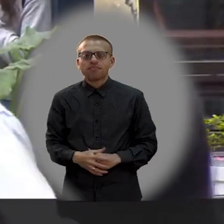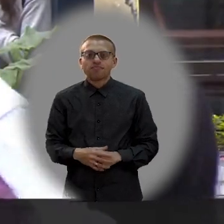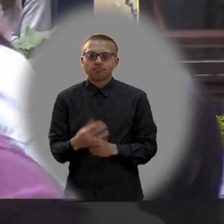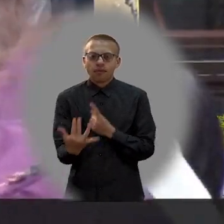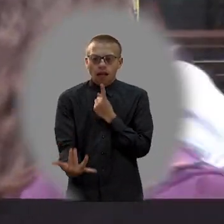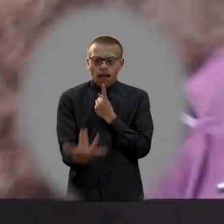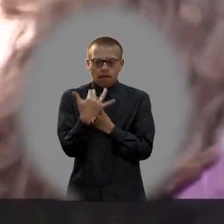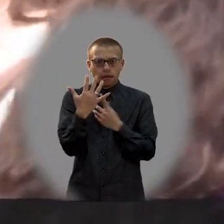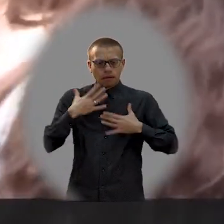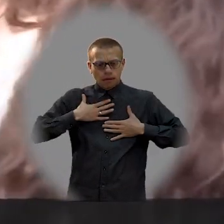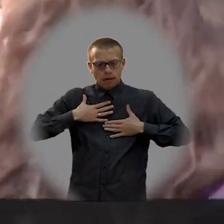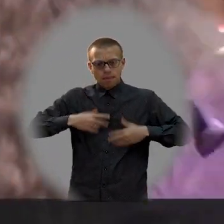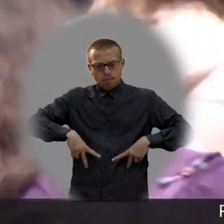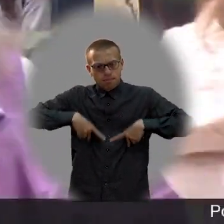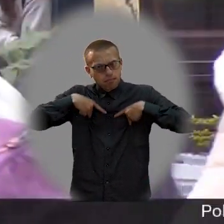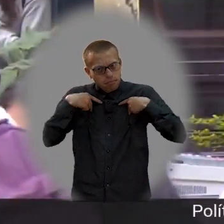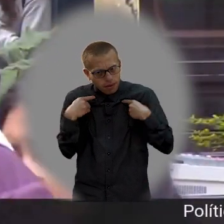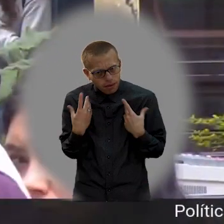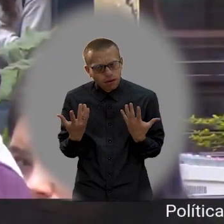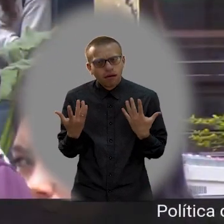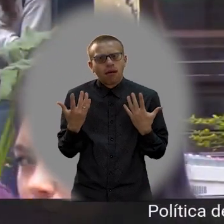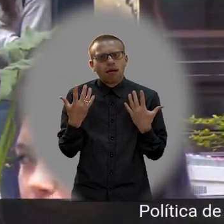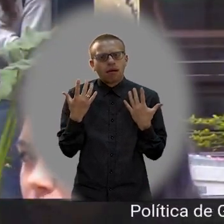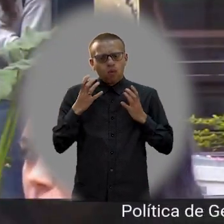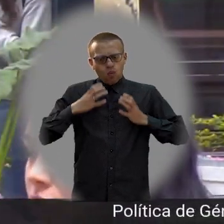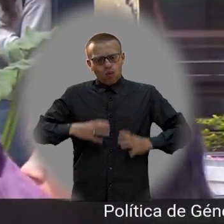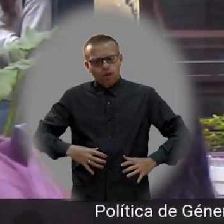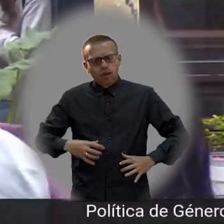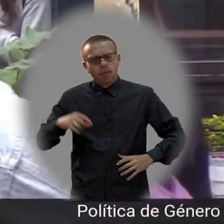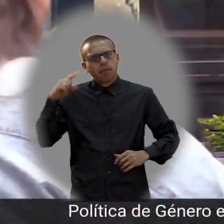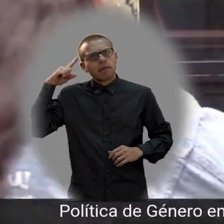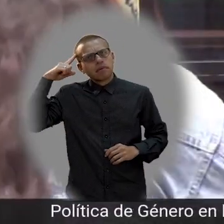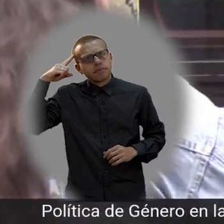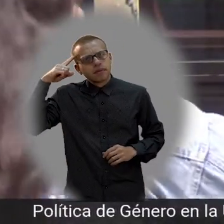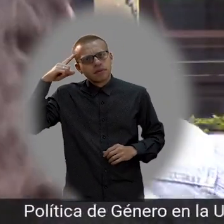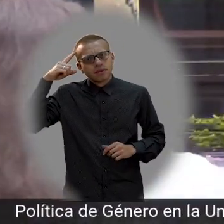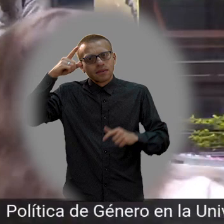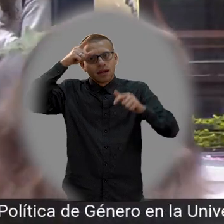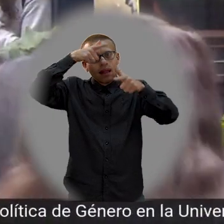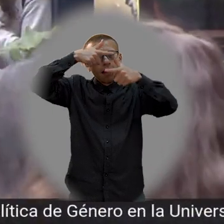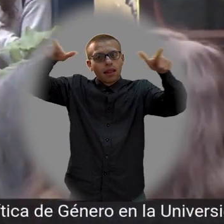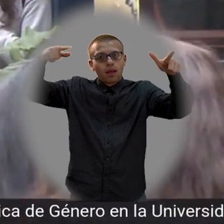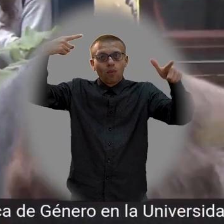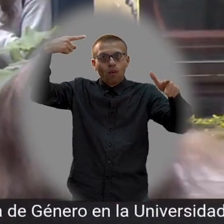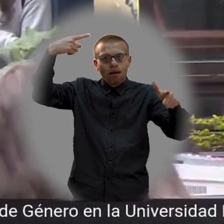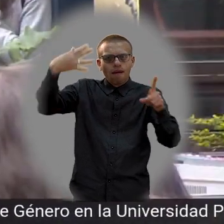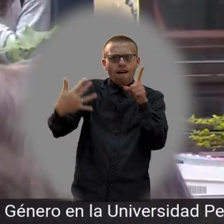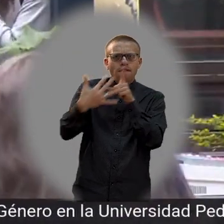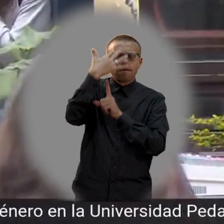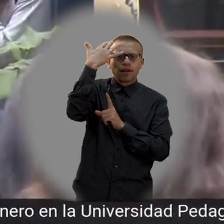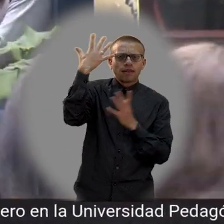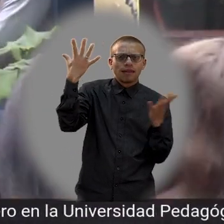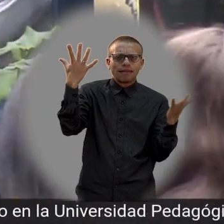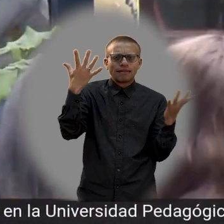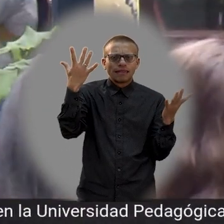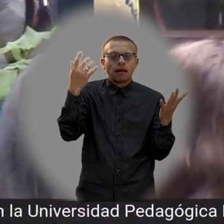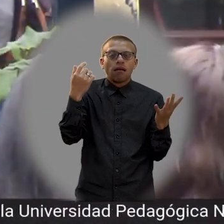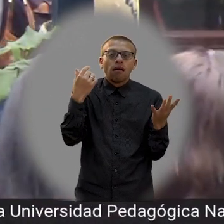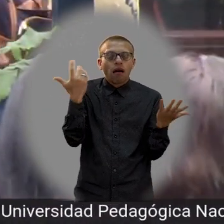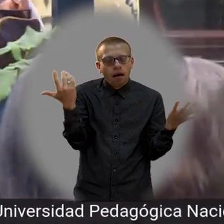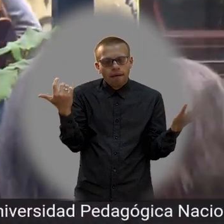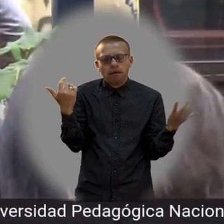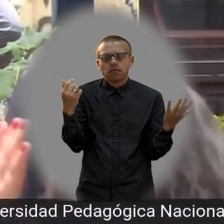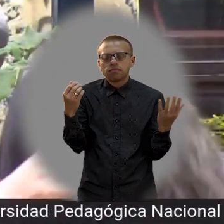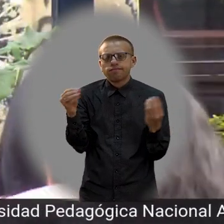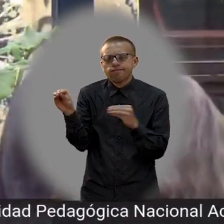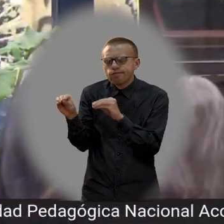nuestro cuerpo, nuestras maneras de pensar, de ver, de relacionarnos, el lenguaje. Es decir, la política tendría que